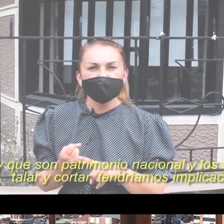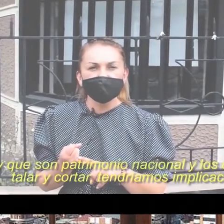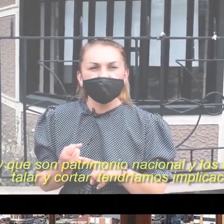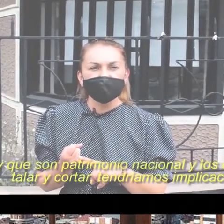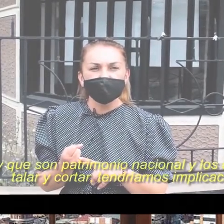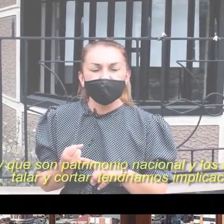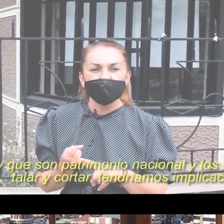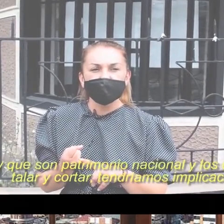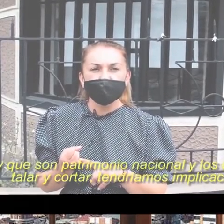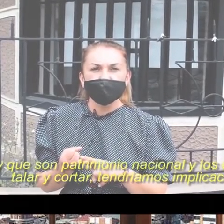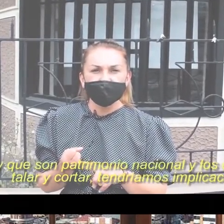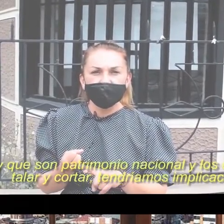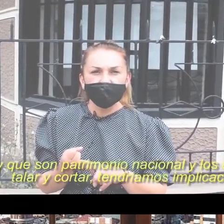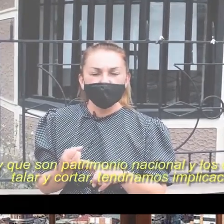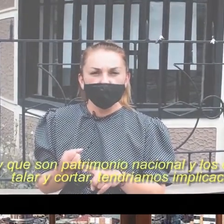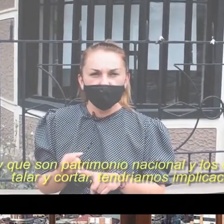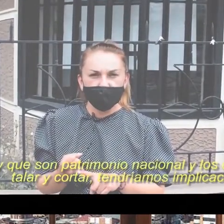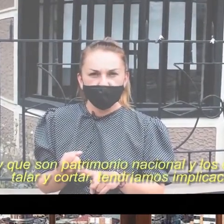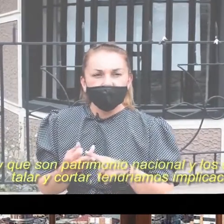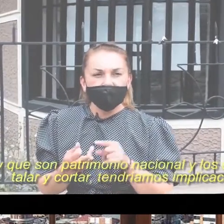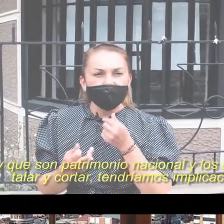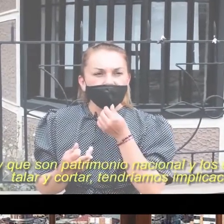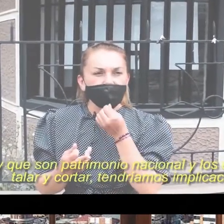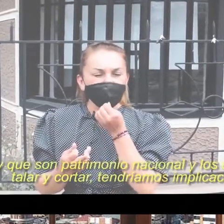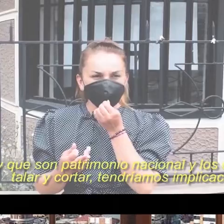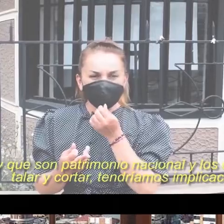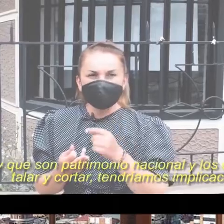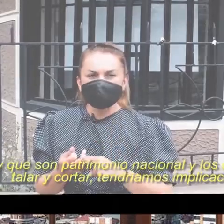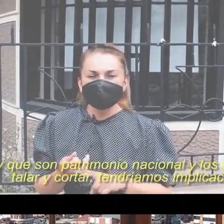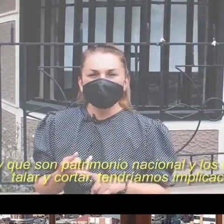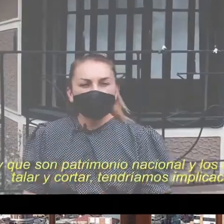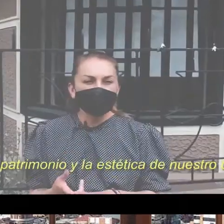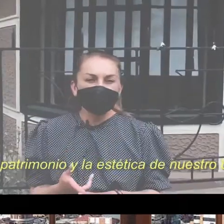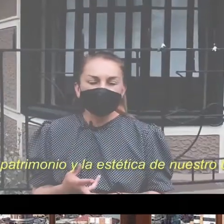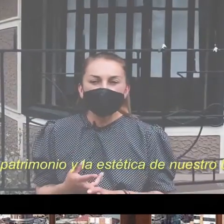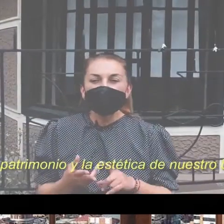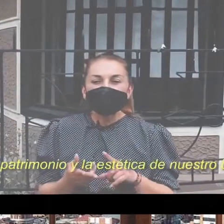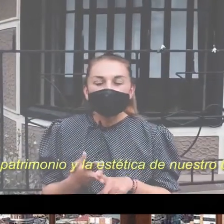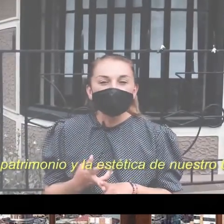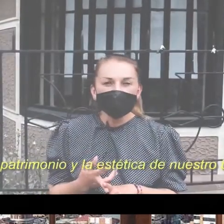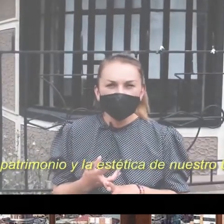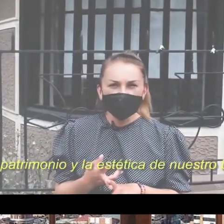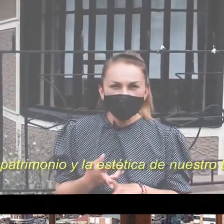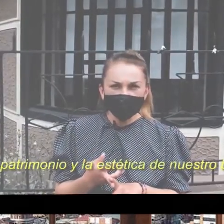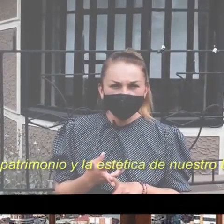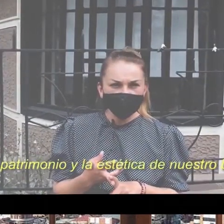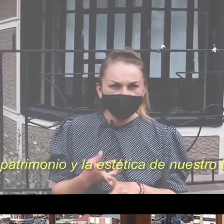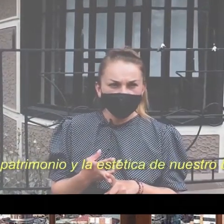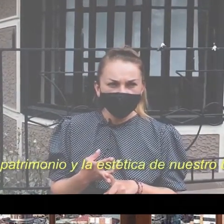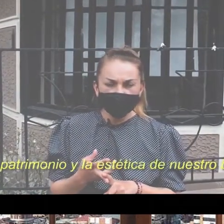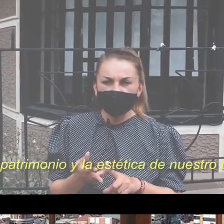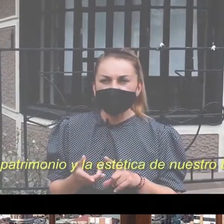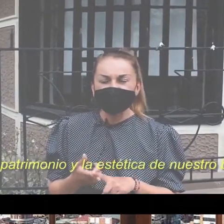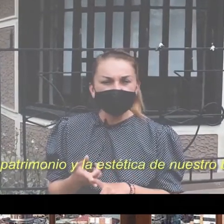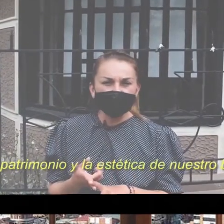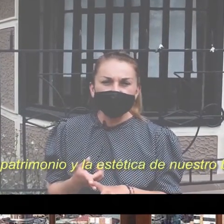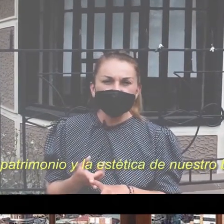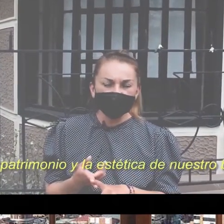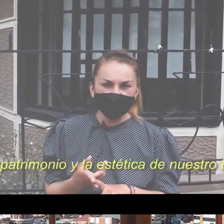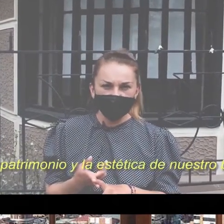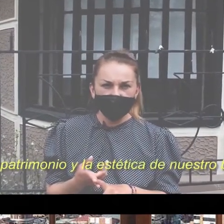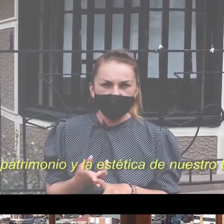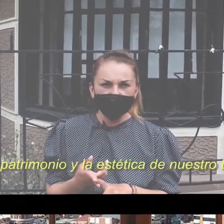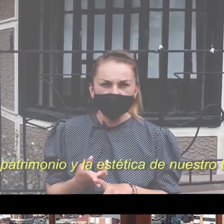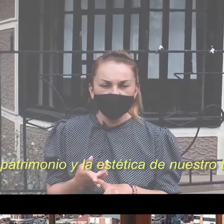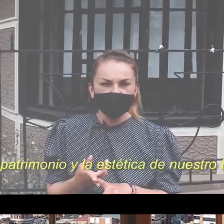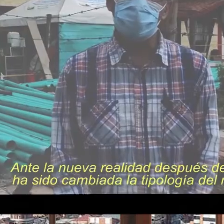si se miran con cuidado, esas no eran sugerencias, sino quejas. Y lo que se está planteando es gente que está descontenta con